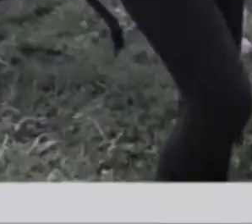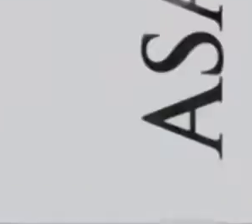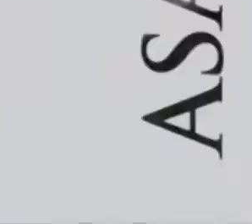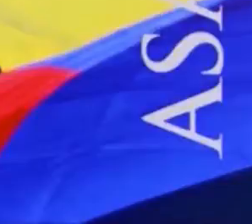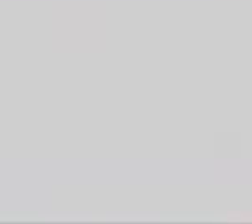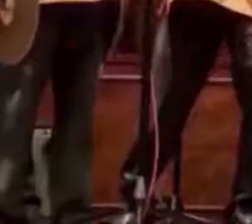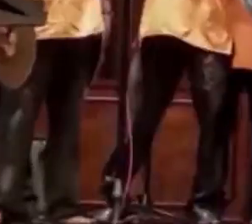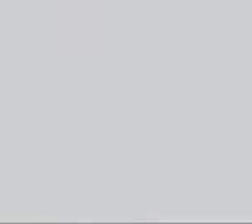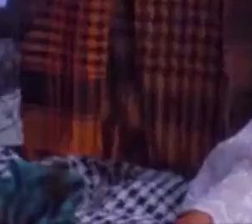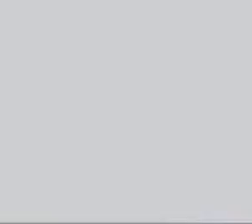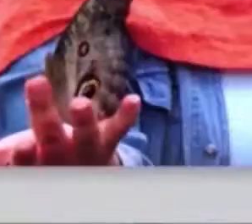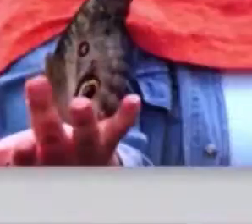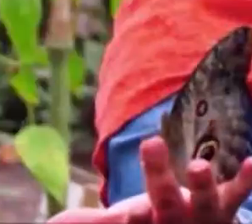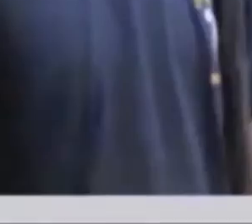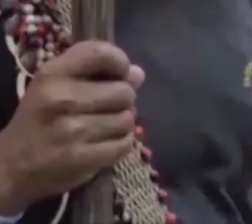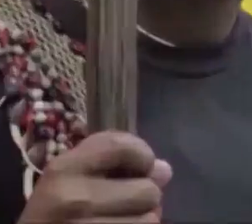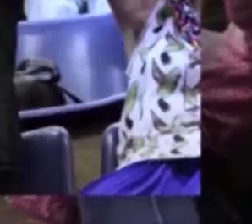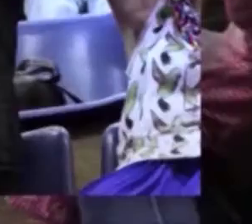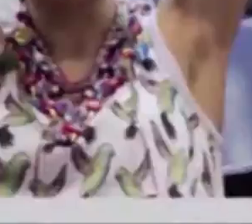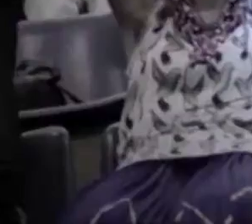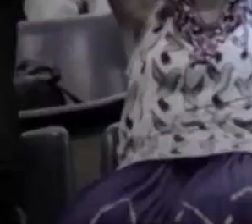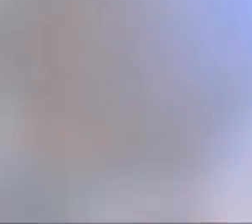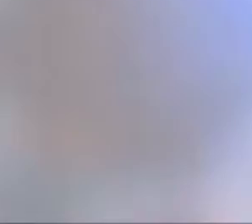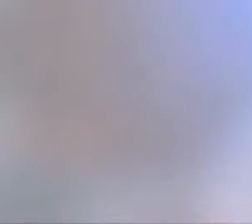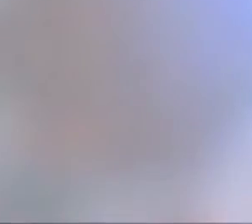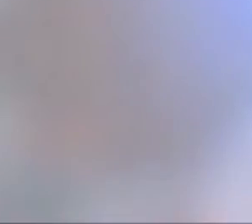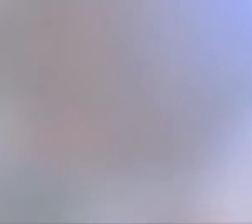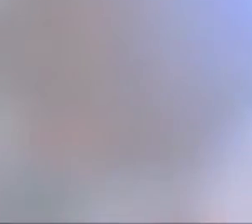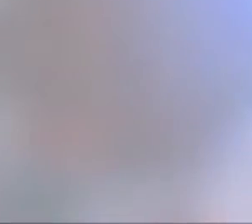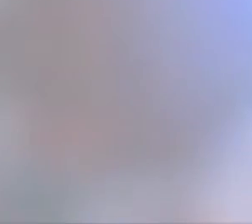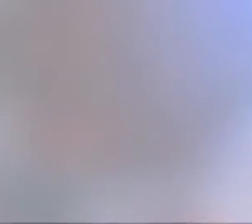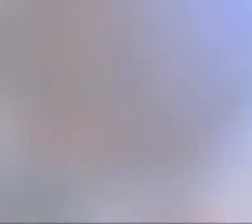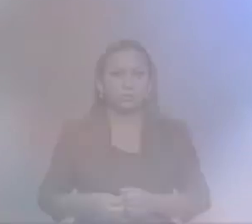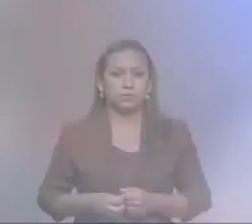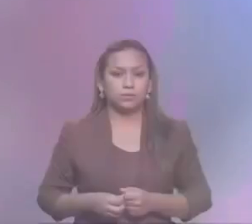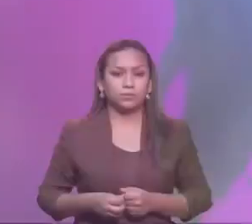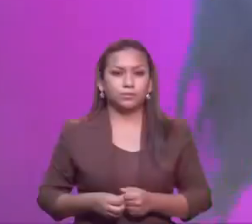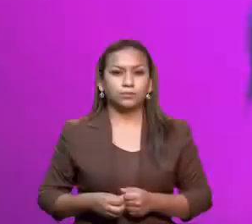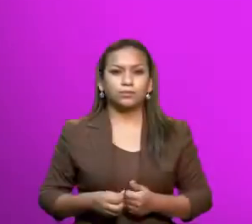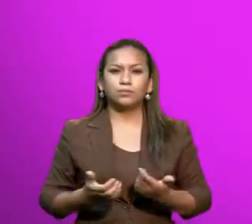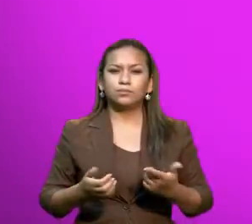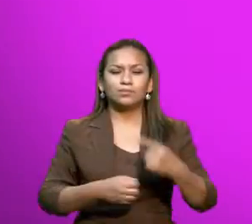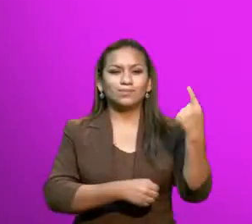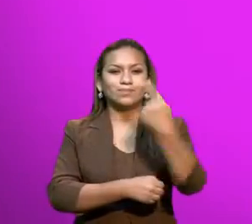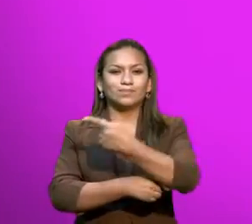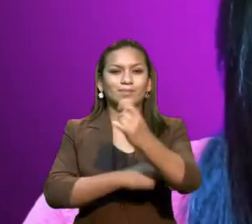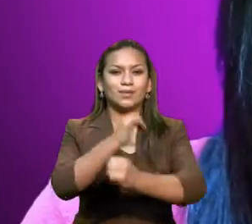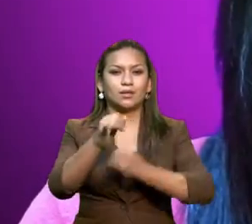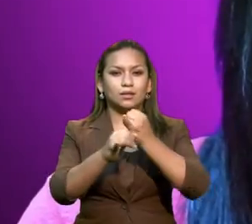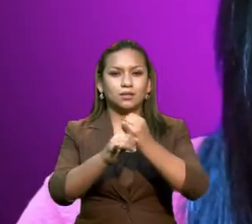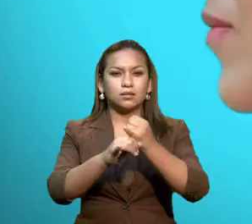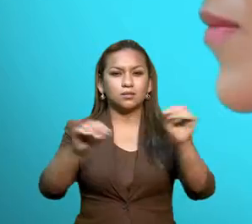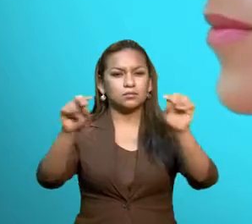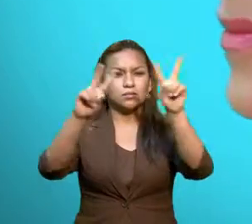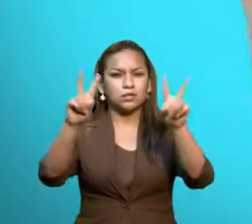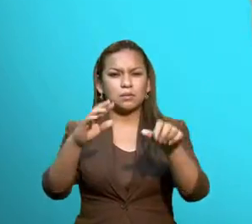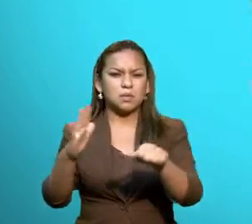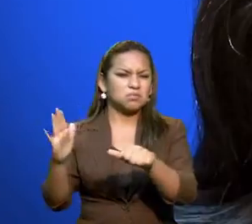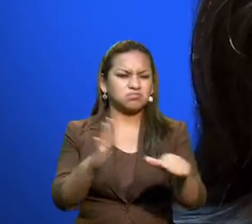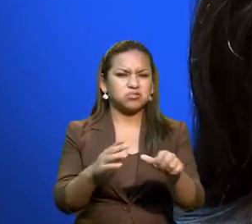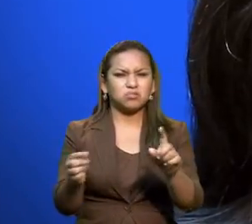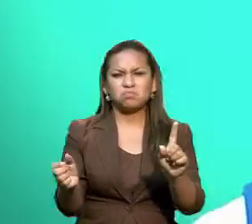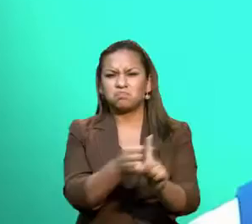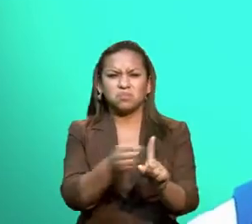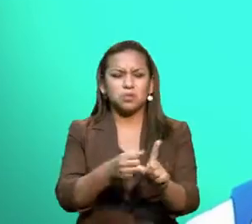paso va conmigo, está tan cerca de mí. En el Día Internacional de la Eliminación